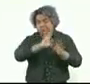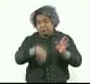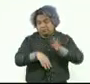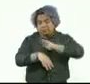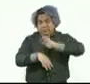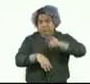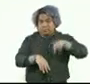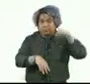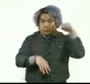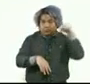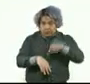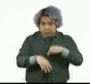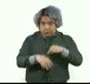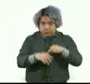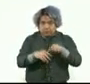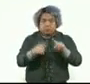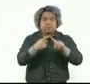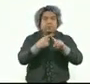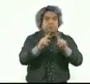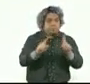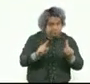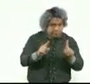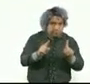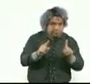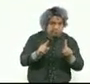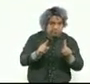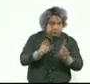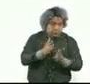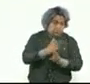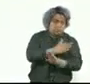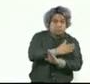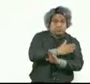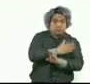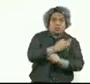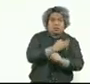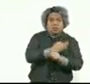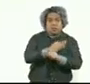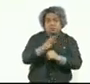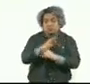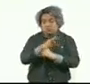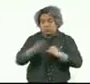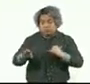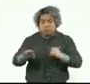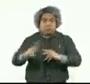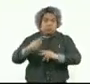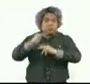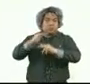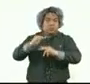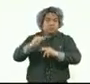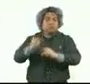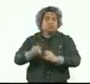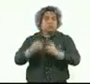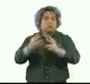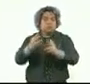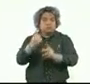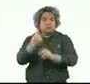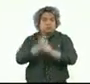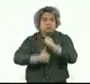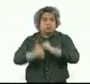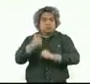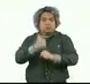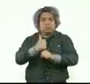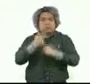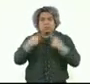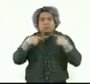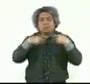vida es muy distinto al que vimos en etapas previas. Hasta ahora, el último dato que tenemos es que en el máximo de hace un año, el máximo